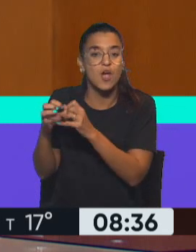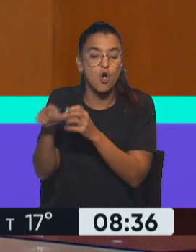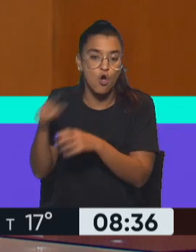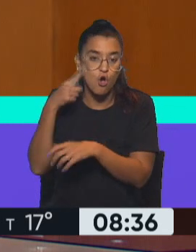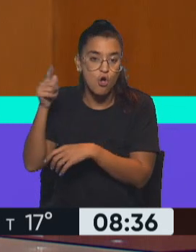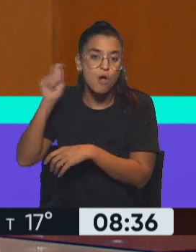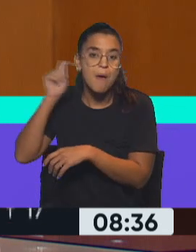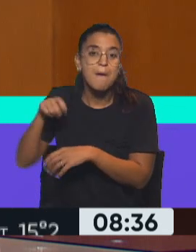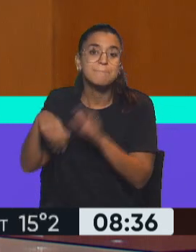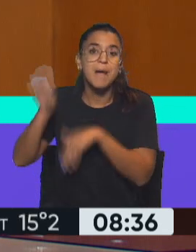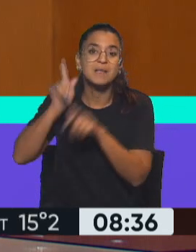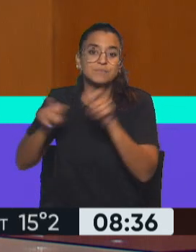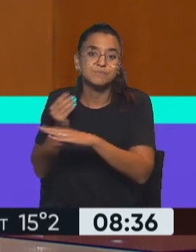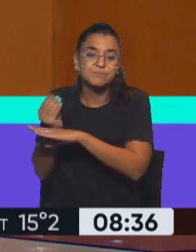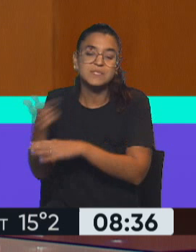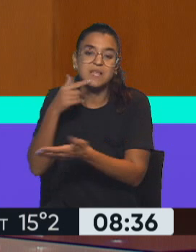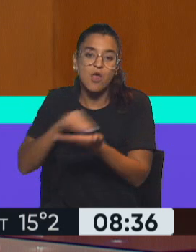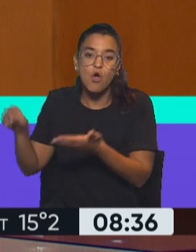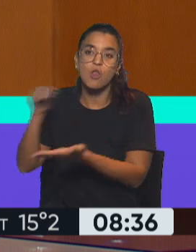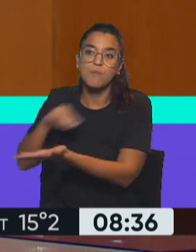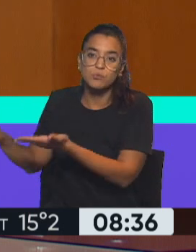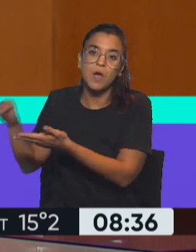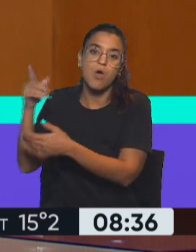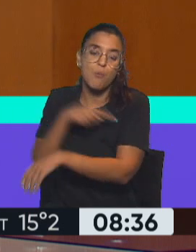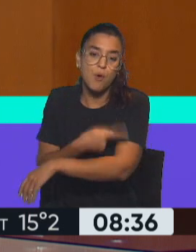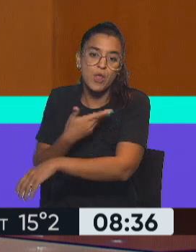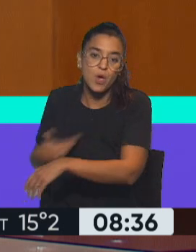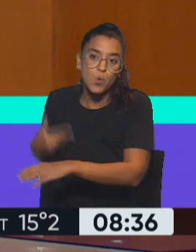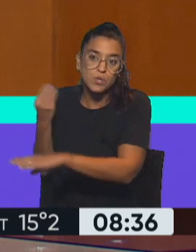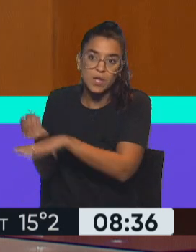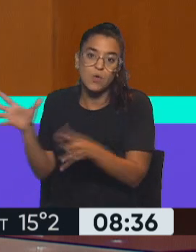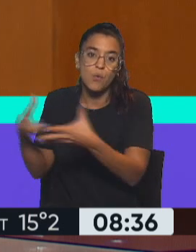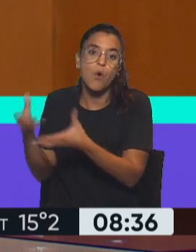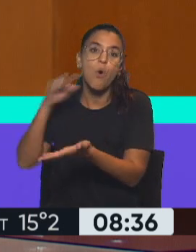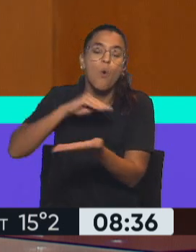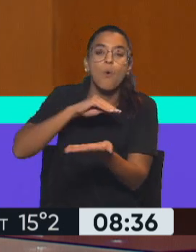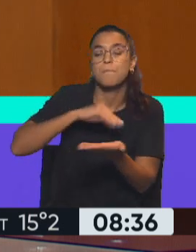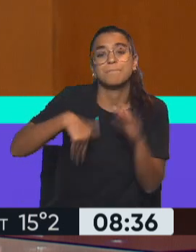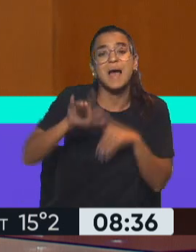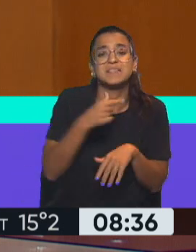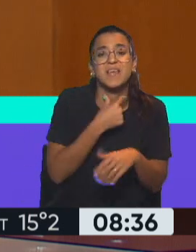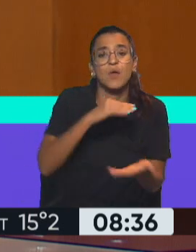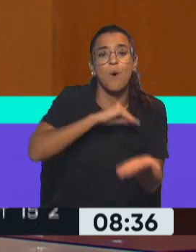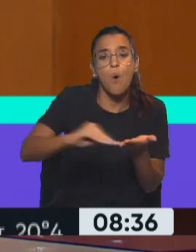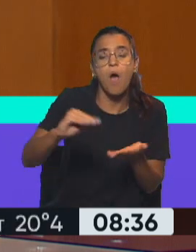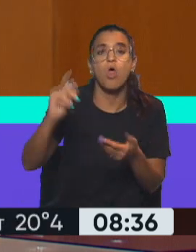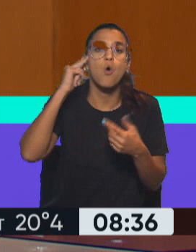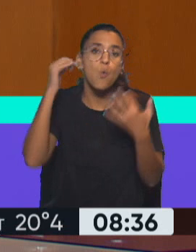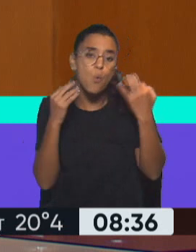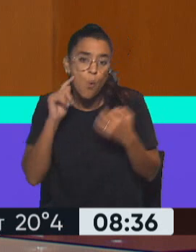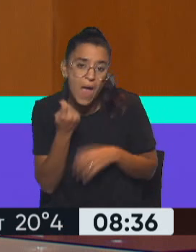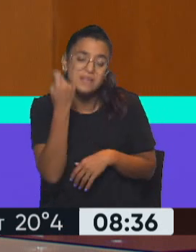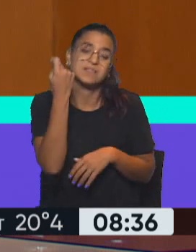más representantes senadores diputados y el poder ejecutivo que abogado jueces y catedráticos entonces lo que hizo fue